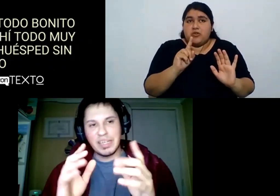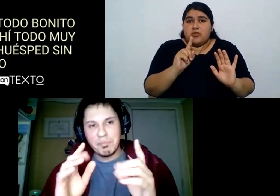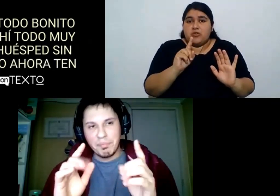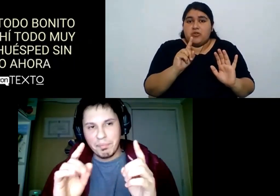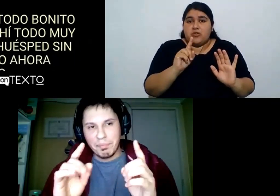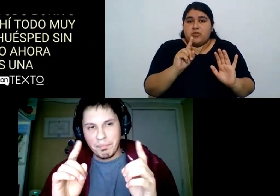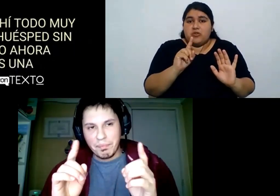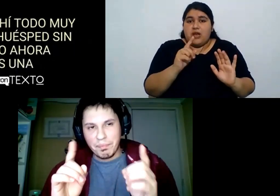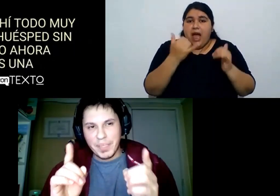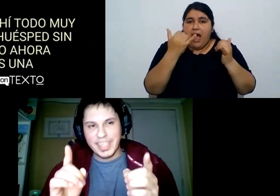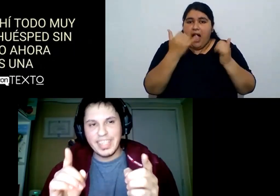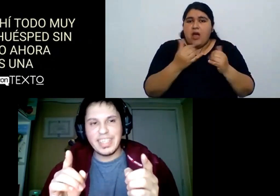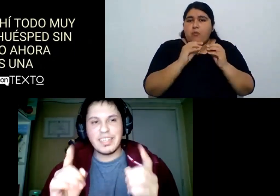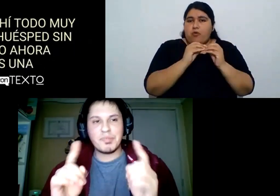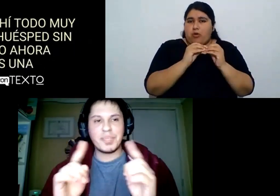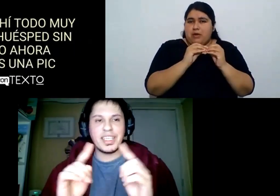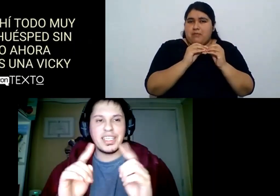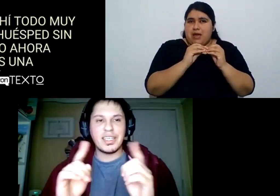una